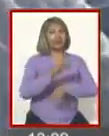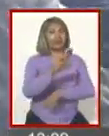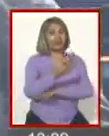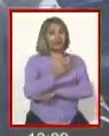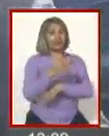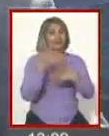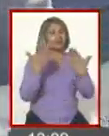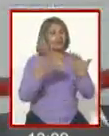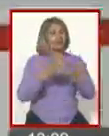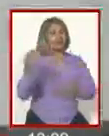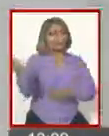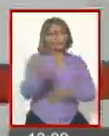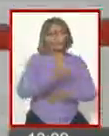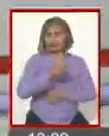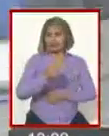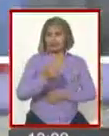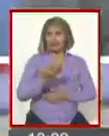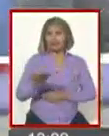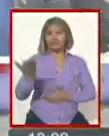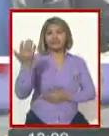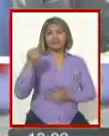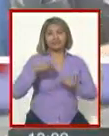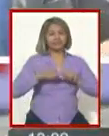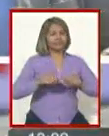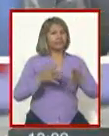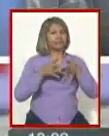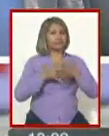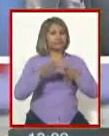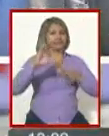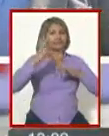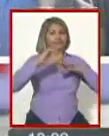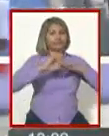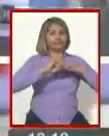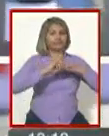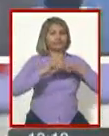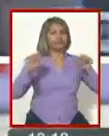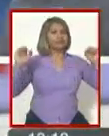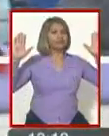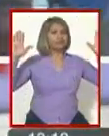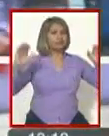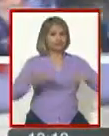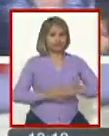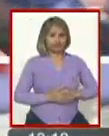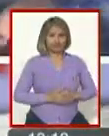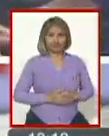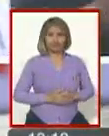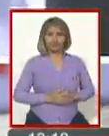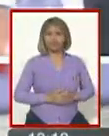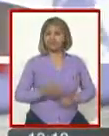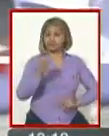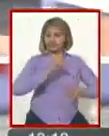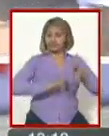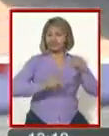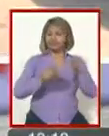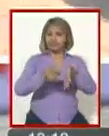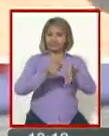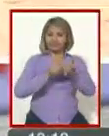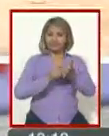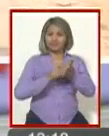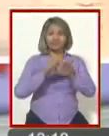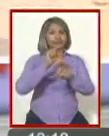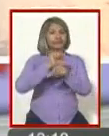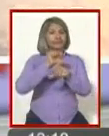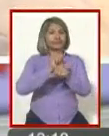tarde ya hay paso de los vehículos, donde se mantenía este bloqueo quinto anillo de la avenida Banzer. Muy bien, Rolly, son vecinos que están